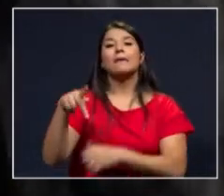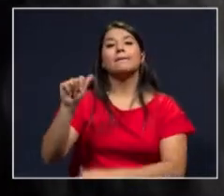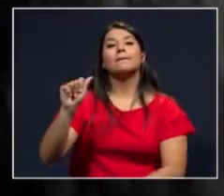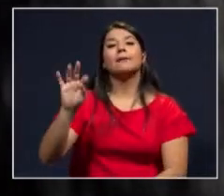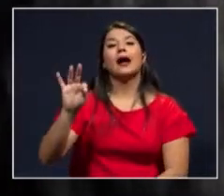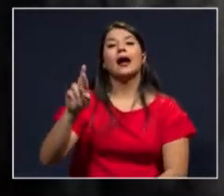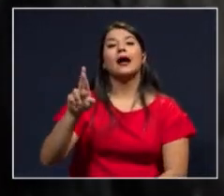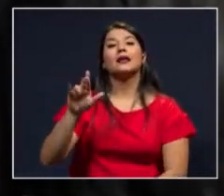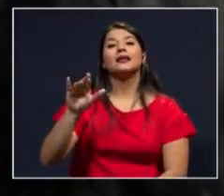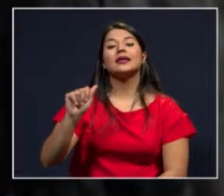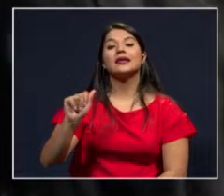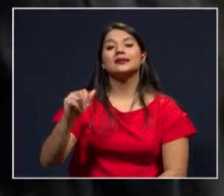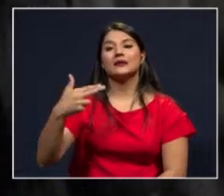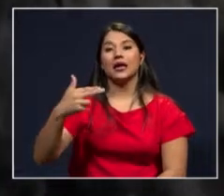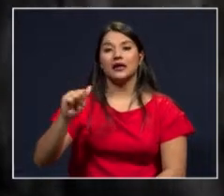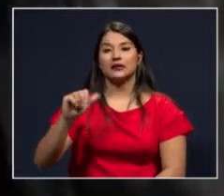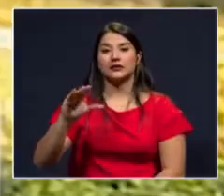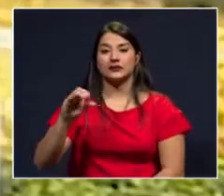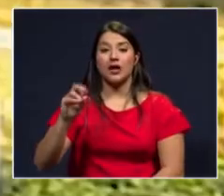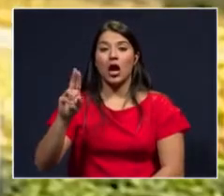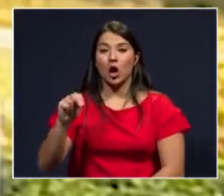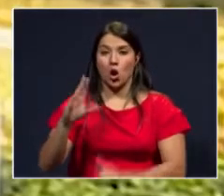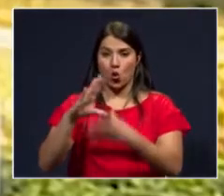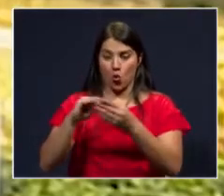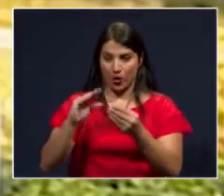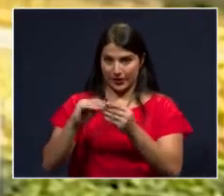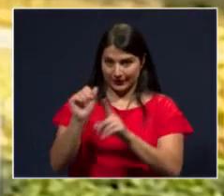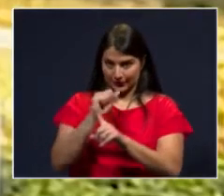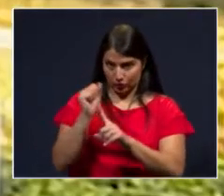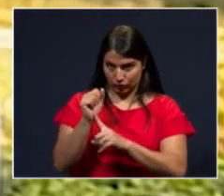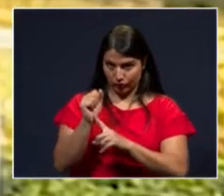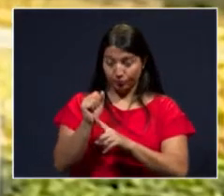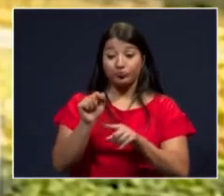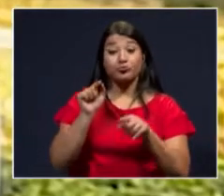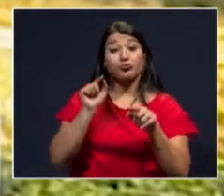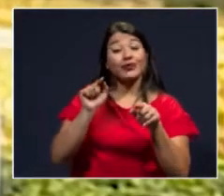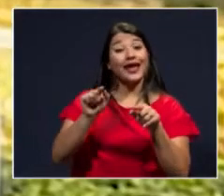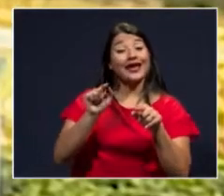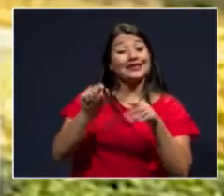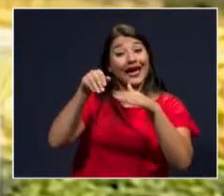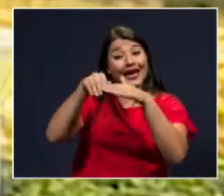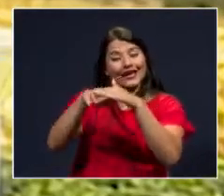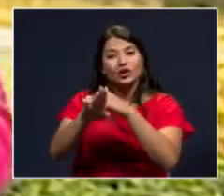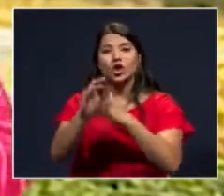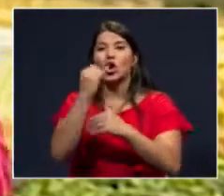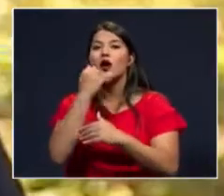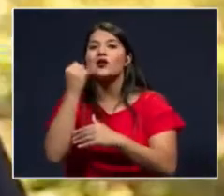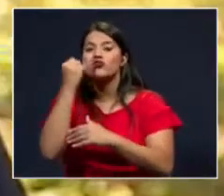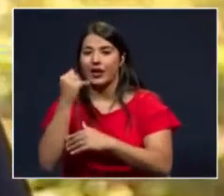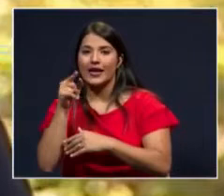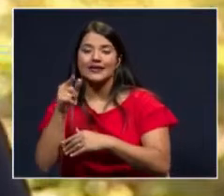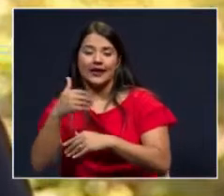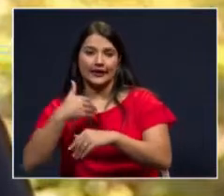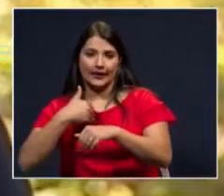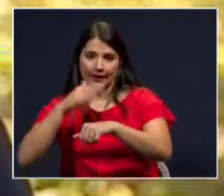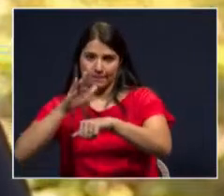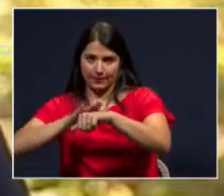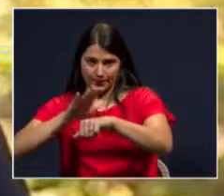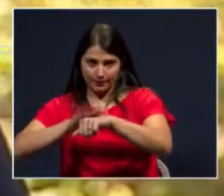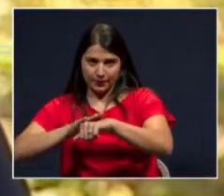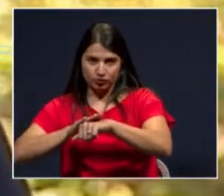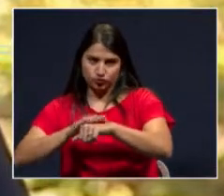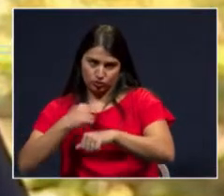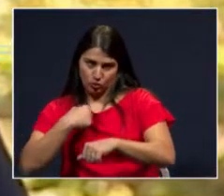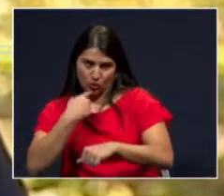detención y el territorio donde ocurrió. Ella entró a Israel. La visa que ella tiene y que expiró, precisamente porque nadie lo va a